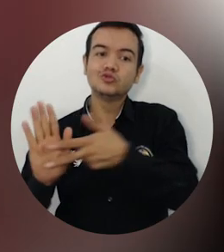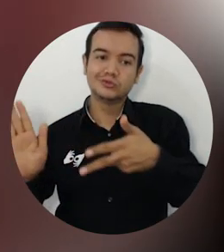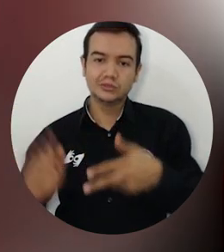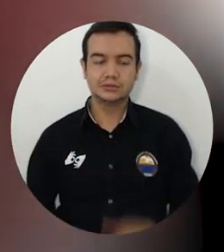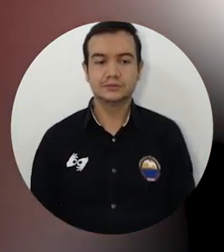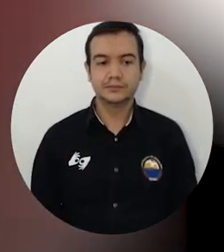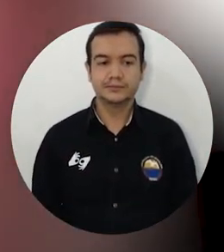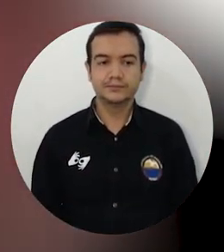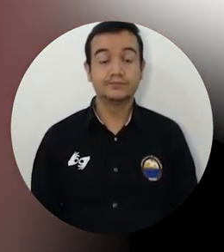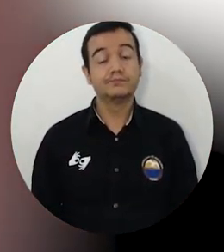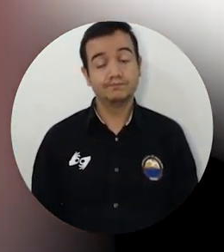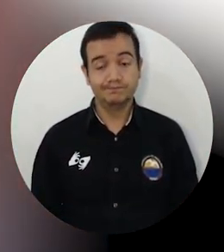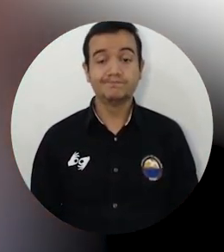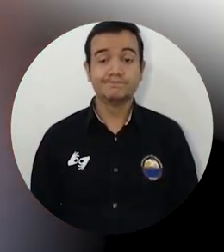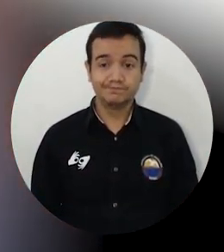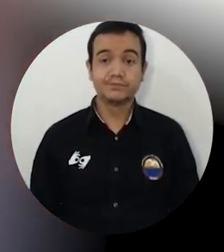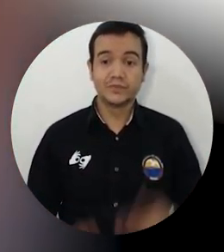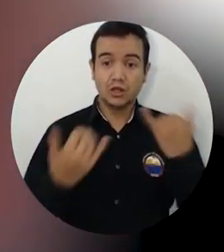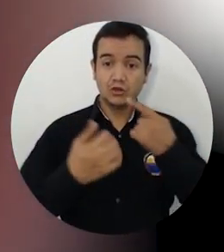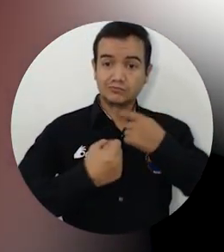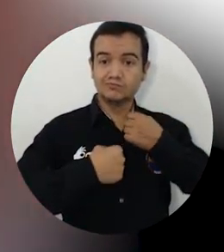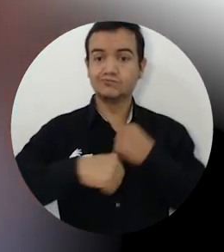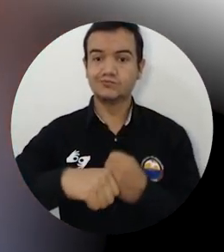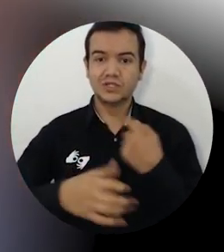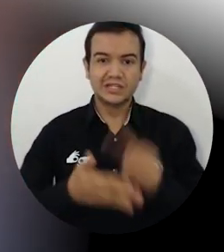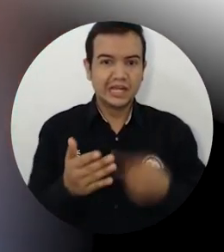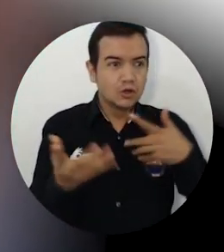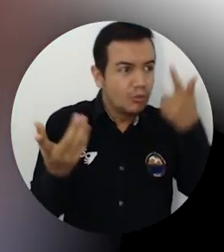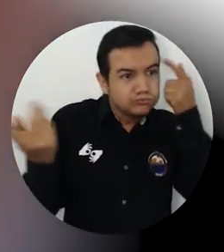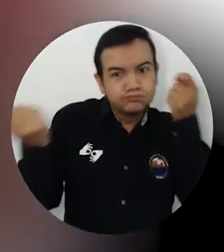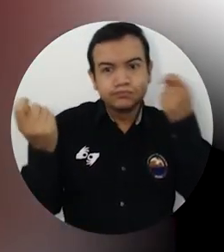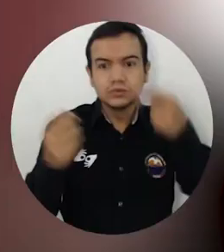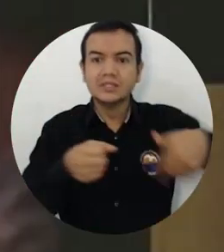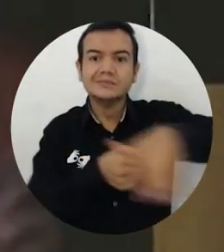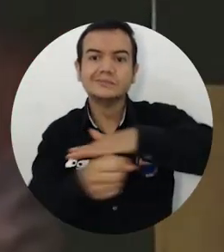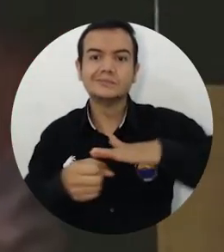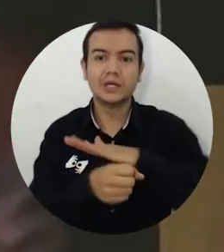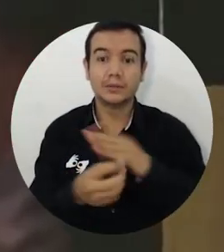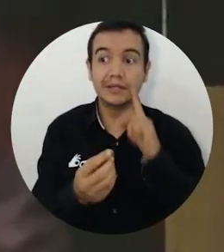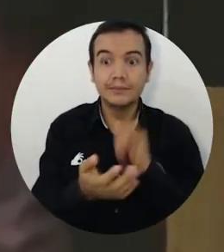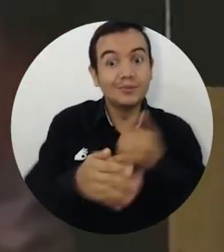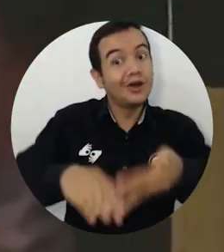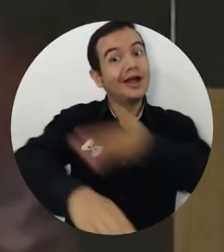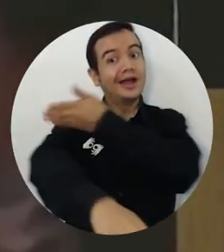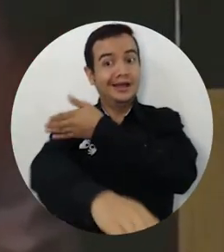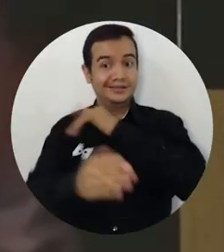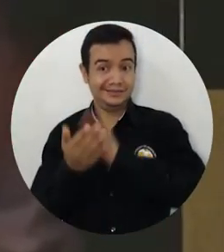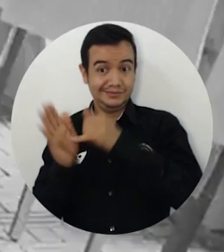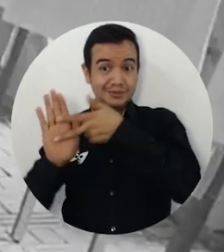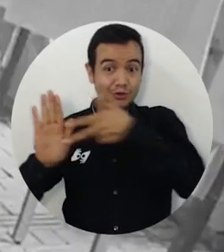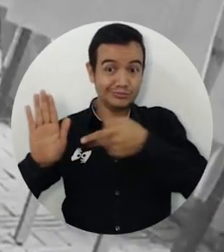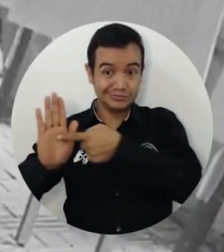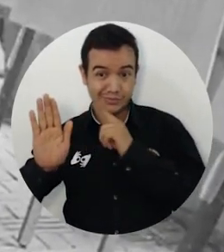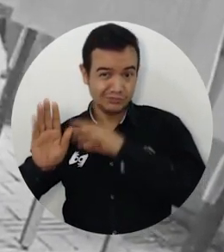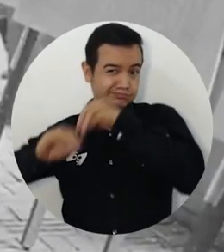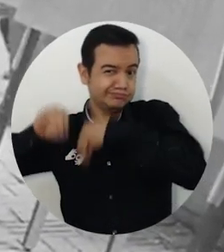que tenemos que hacer de buscar nuevos mecanismos, buscar nuevos escenarios para que lo que se pensó, lo que se diseñó, a que